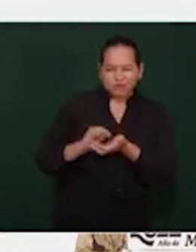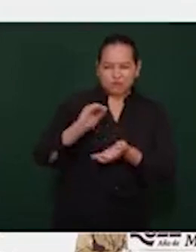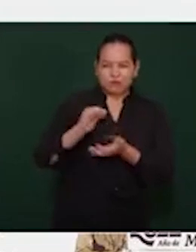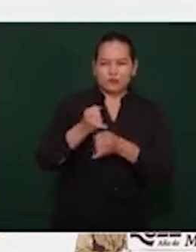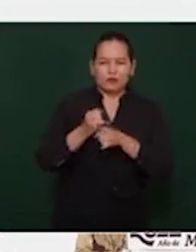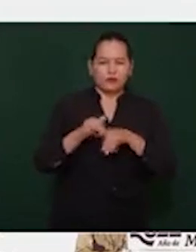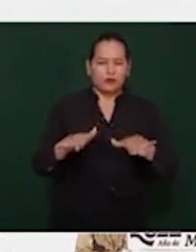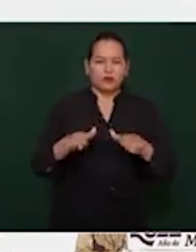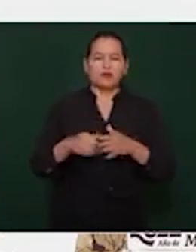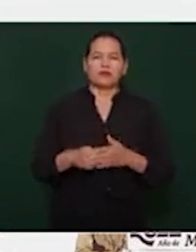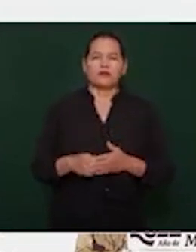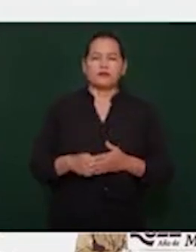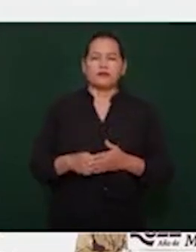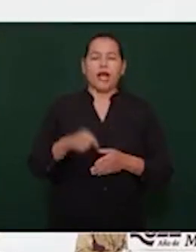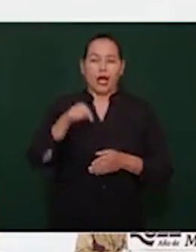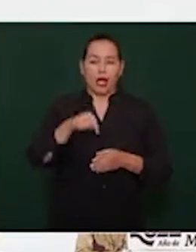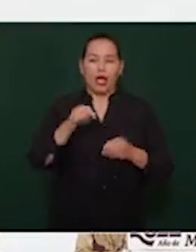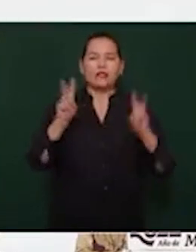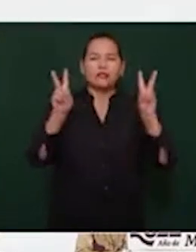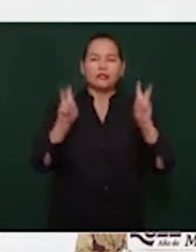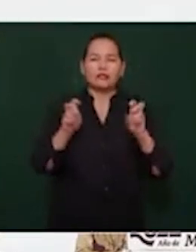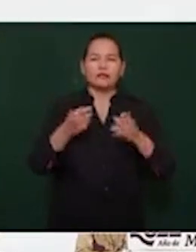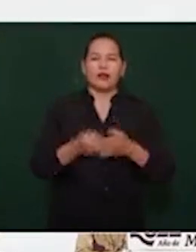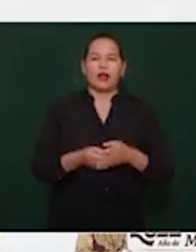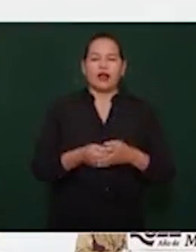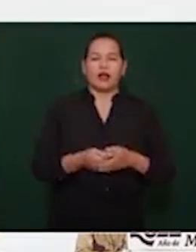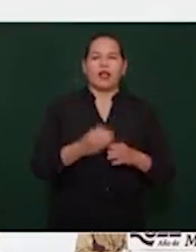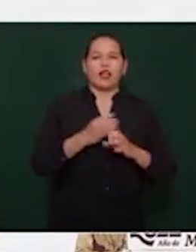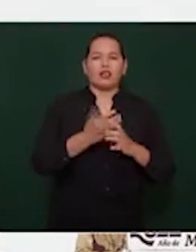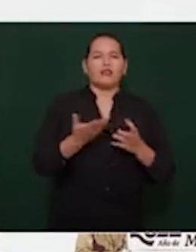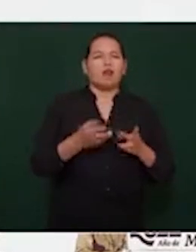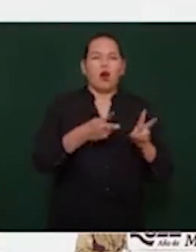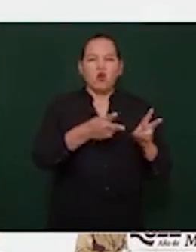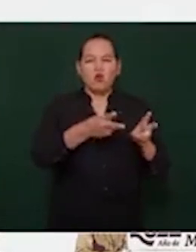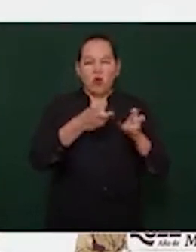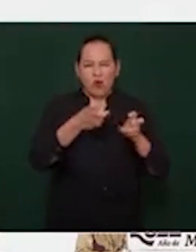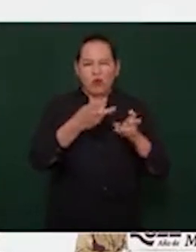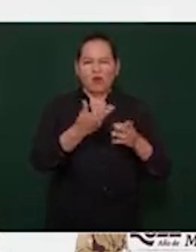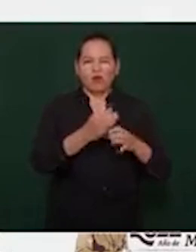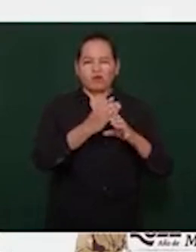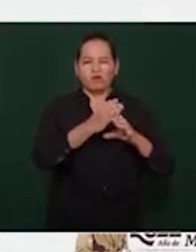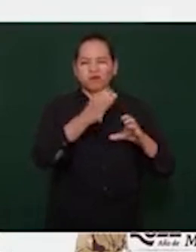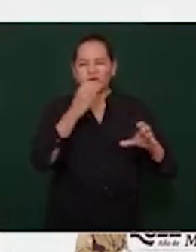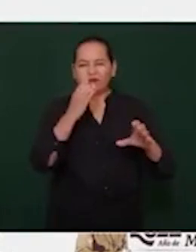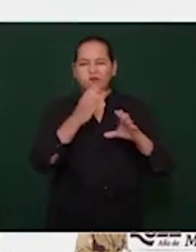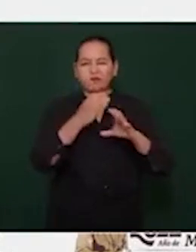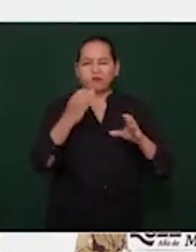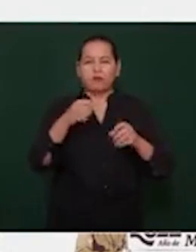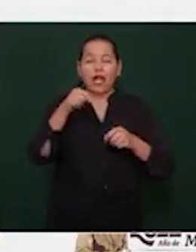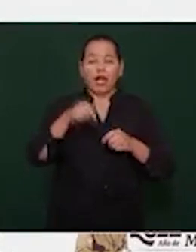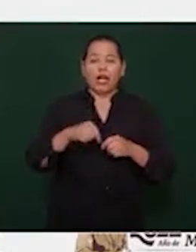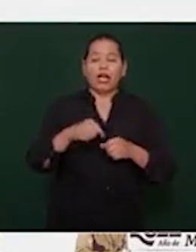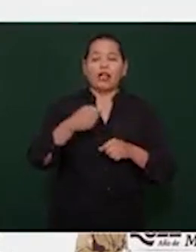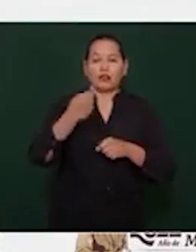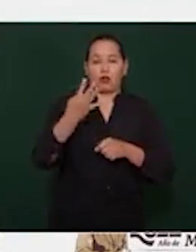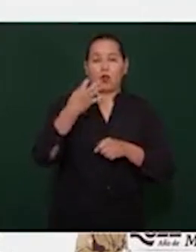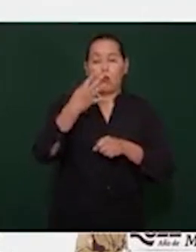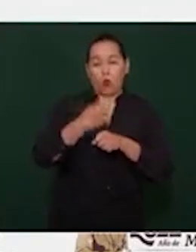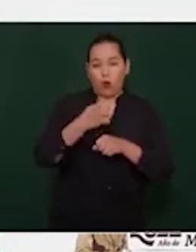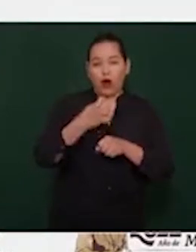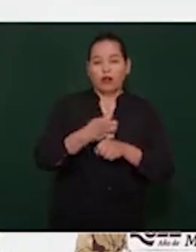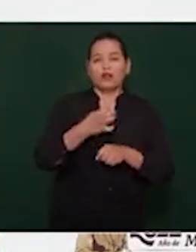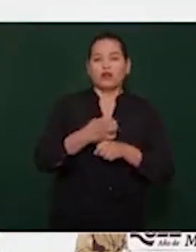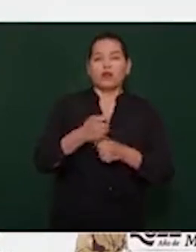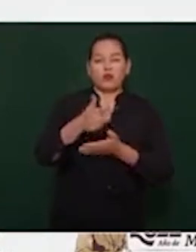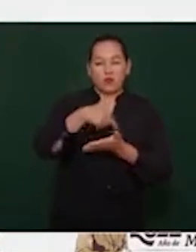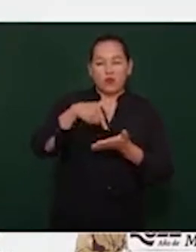tenemos lo que es robo en transporte. El estado tiene el cuarto lugar a nivel nacional,